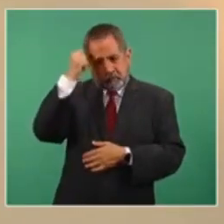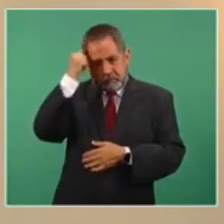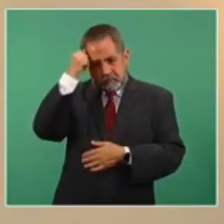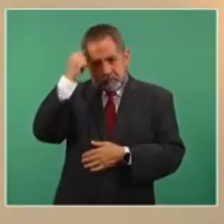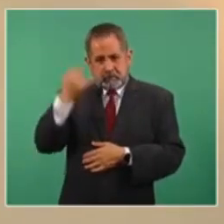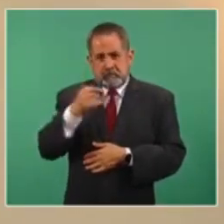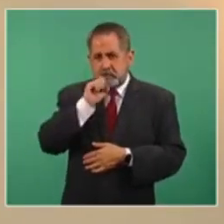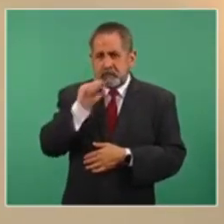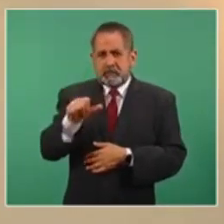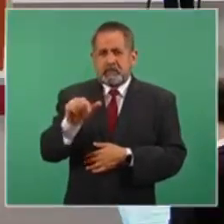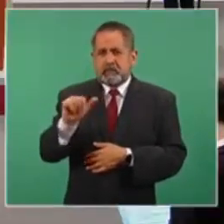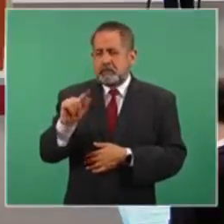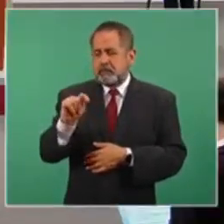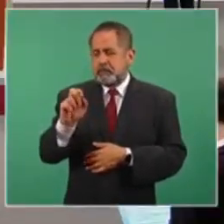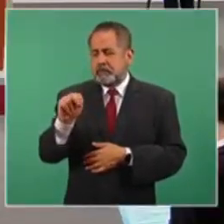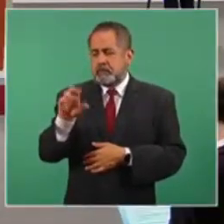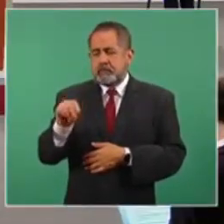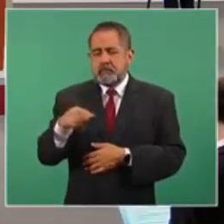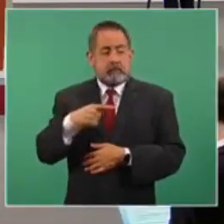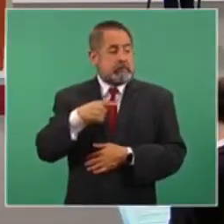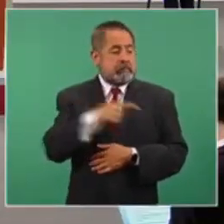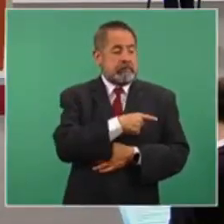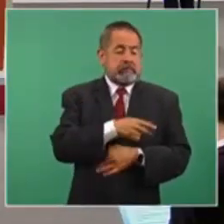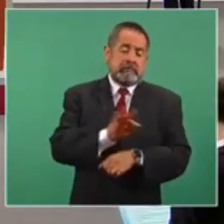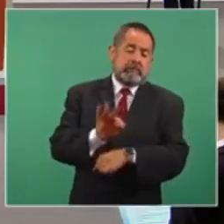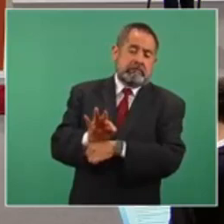Salvador Atenco.